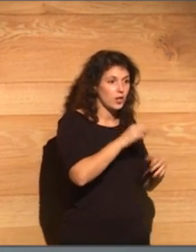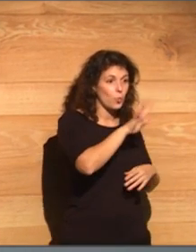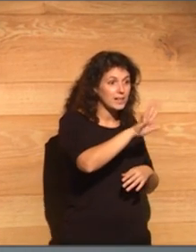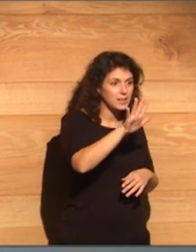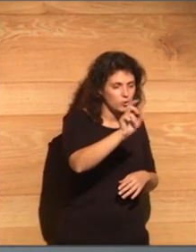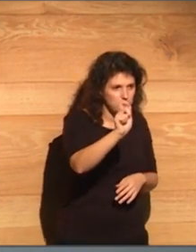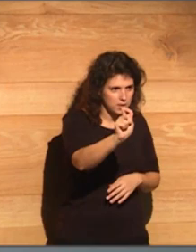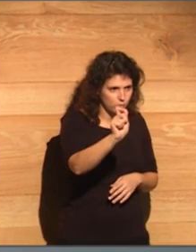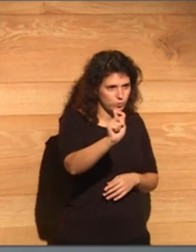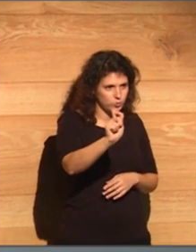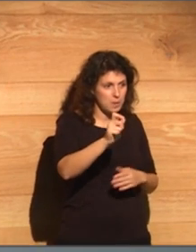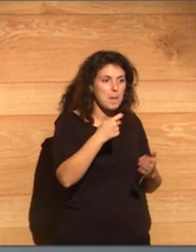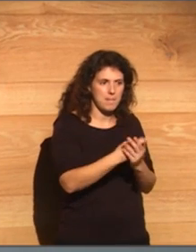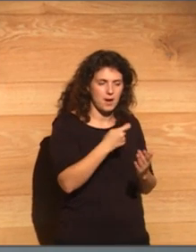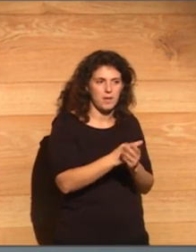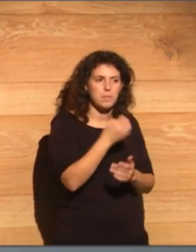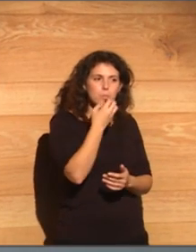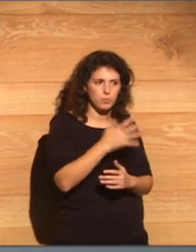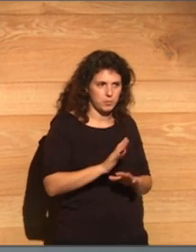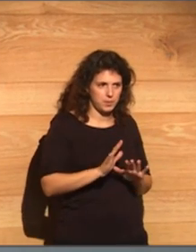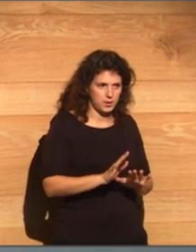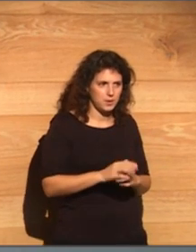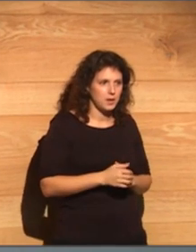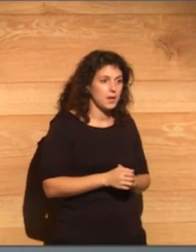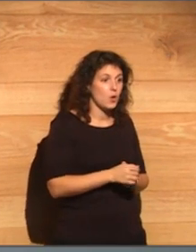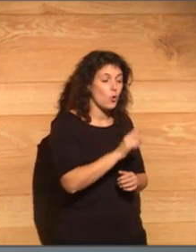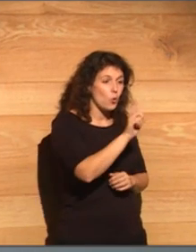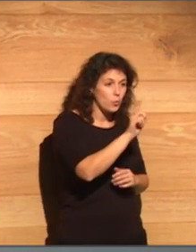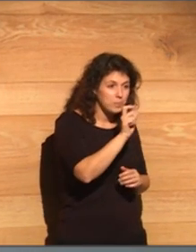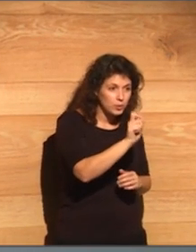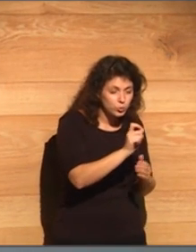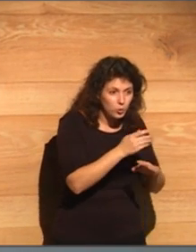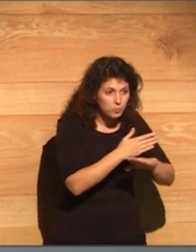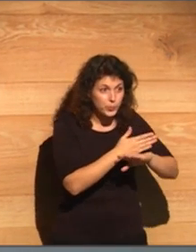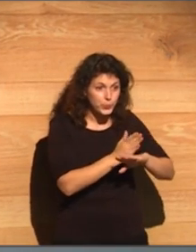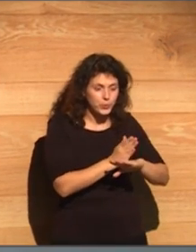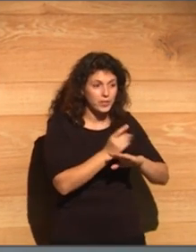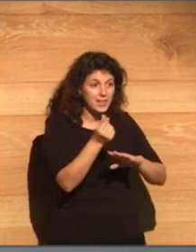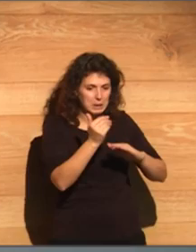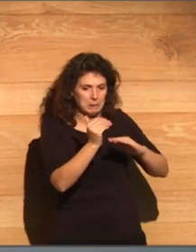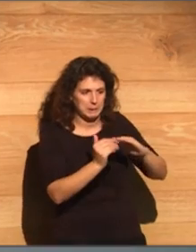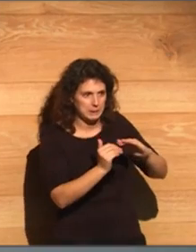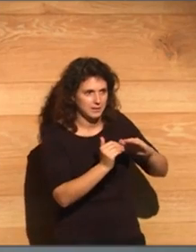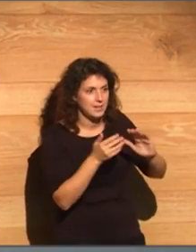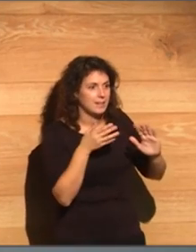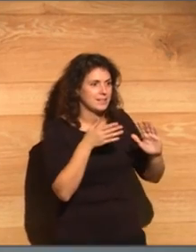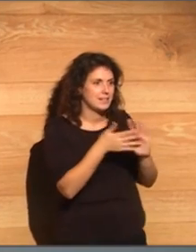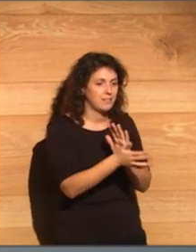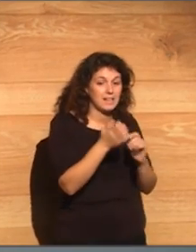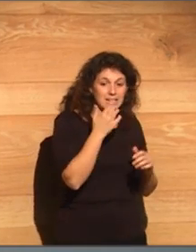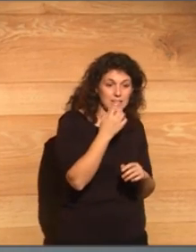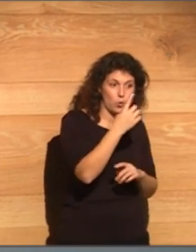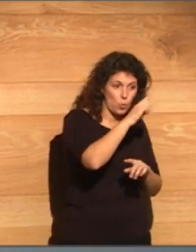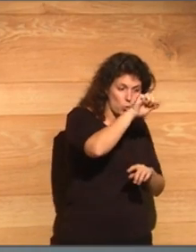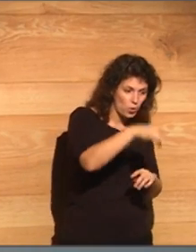minutos. Y nos pagaban muy bien, ¿vale? 45 minutos. Por cada minuto que nos pasáramos, nos restaban dinero. De modo que si actuabas una